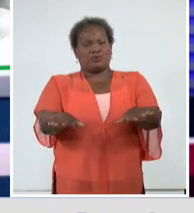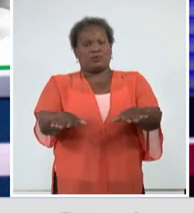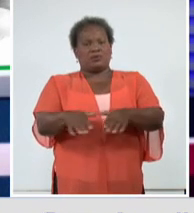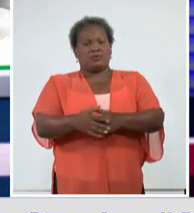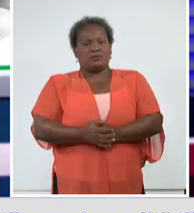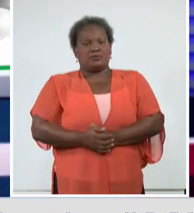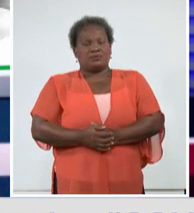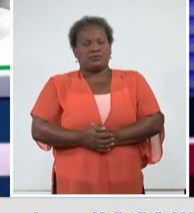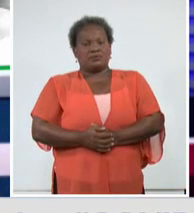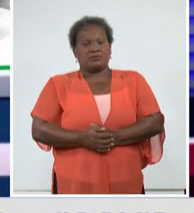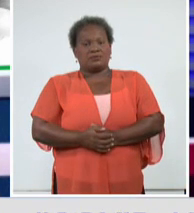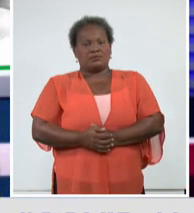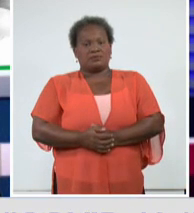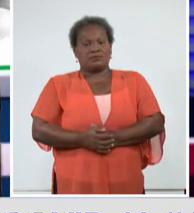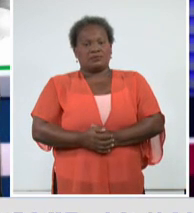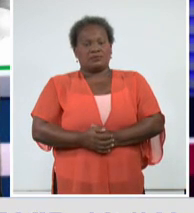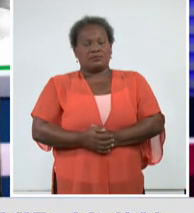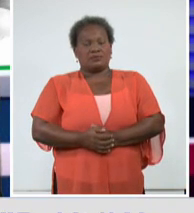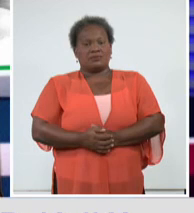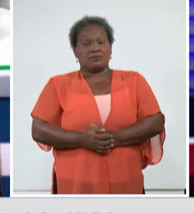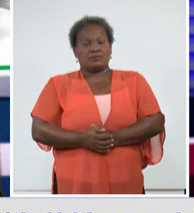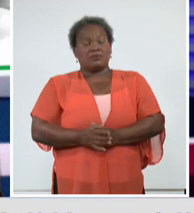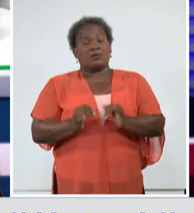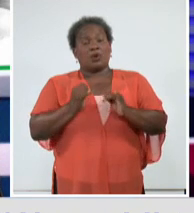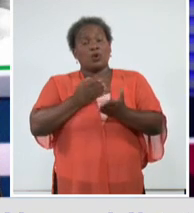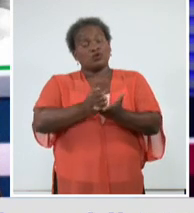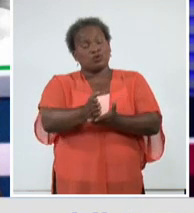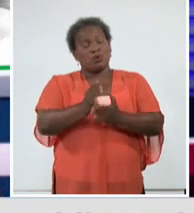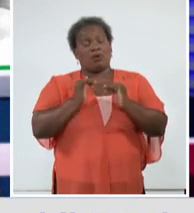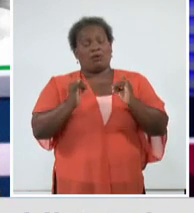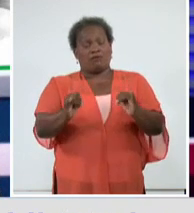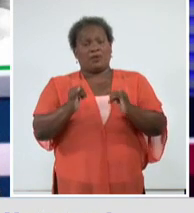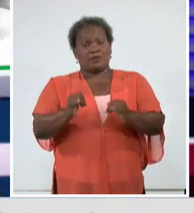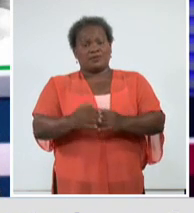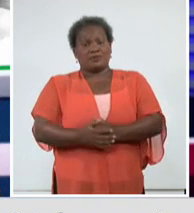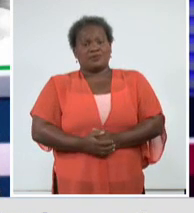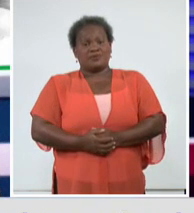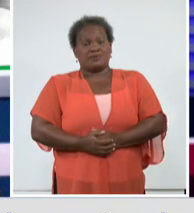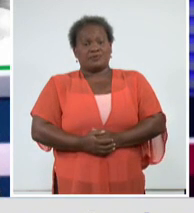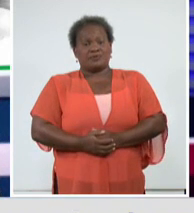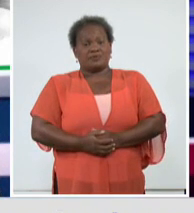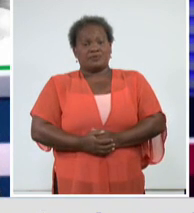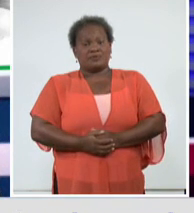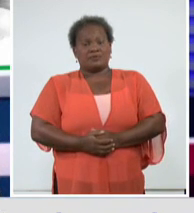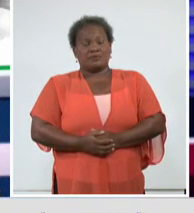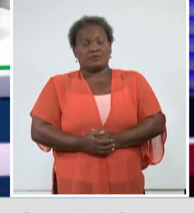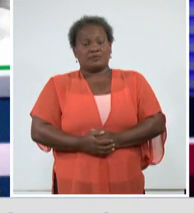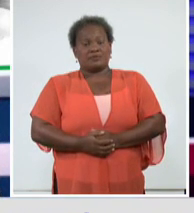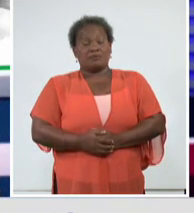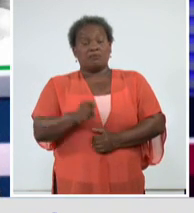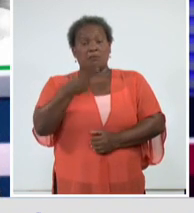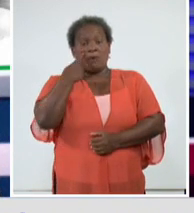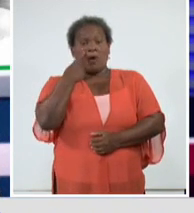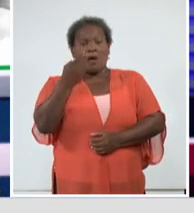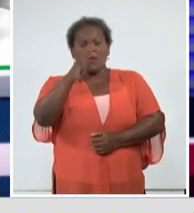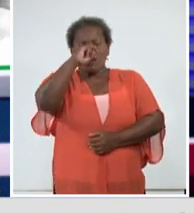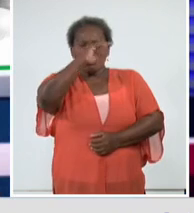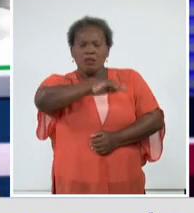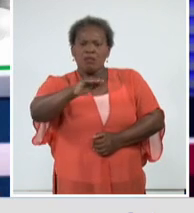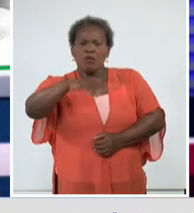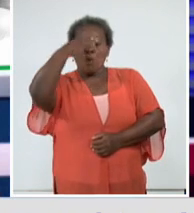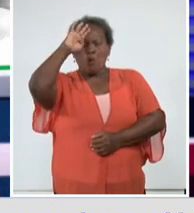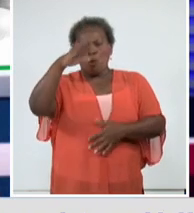volver en esta actualización informativa, pero esta vez para conocer sobre los casos pediátricos en Cuba